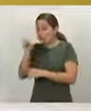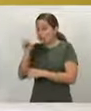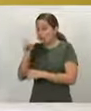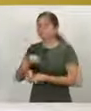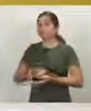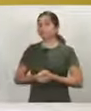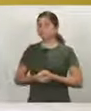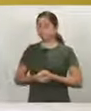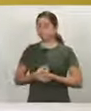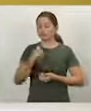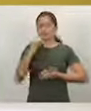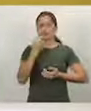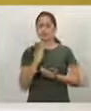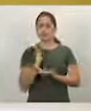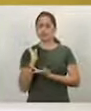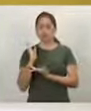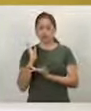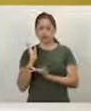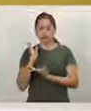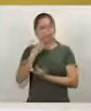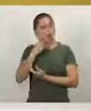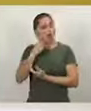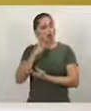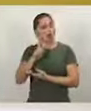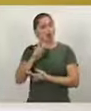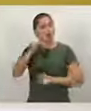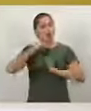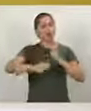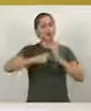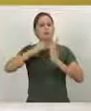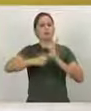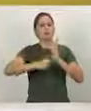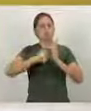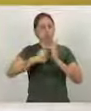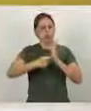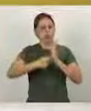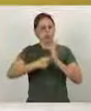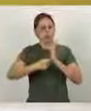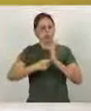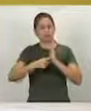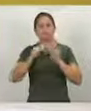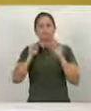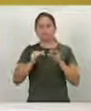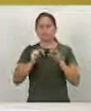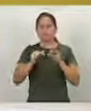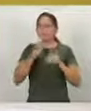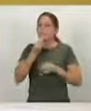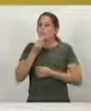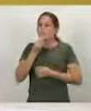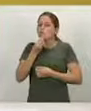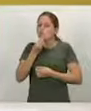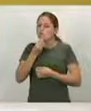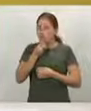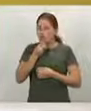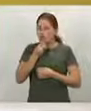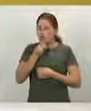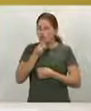invito entonces a observar un material audiovisual que les permitirá